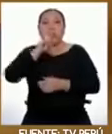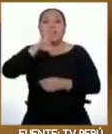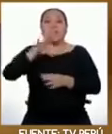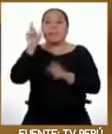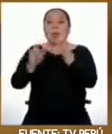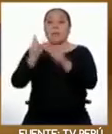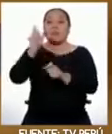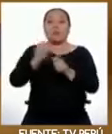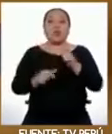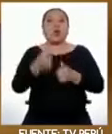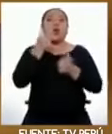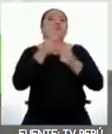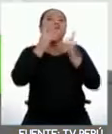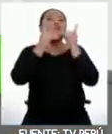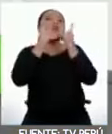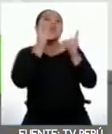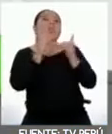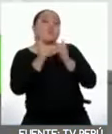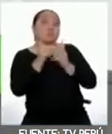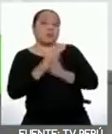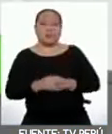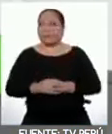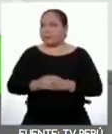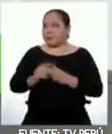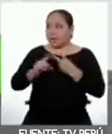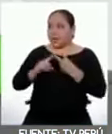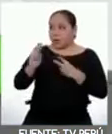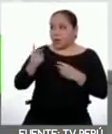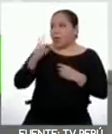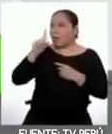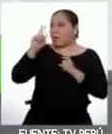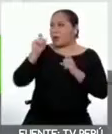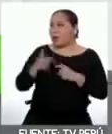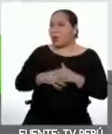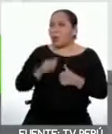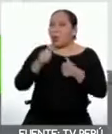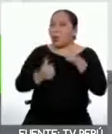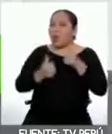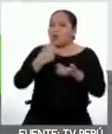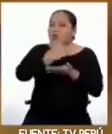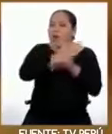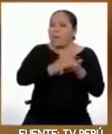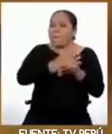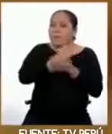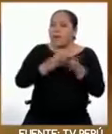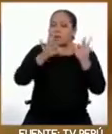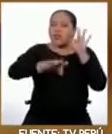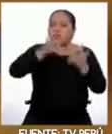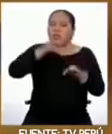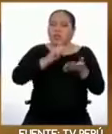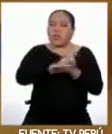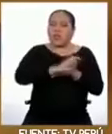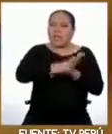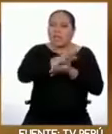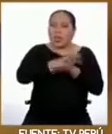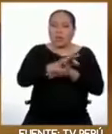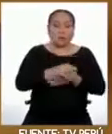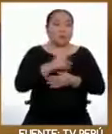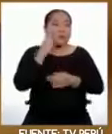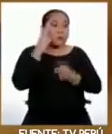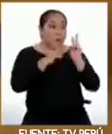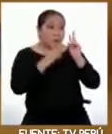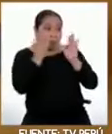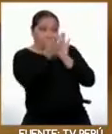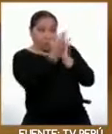actores qué líneas les toca decir. Siguiente pregunta. ¿Qué elementos tiene un guión teatral? Vamos a repasar el texto